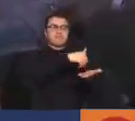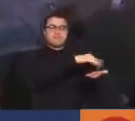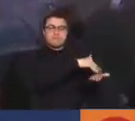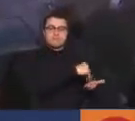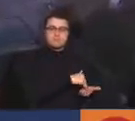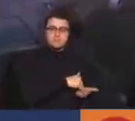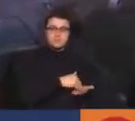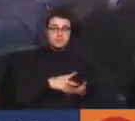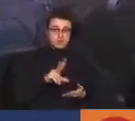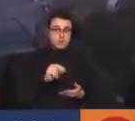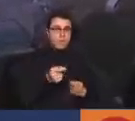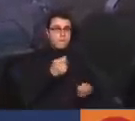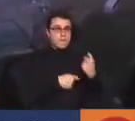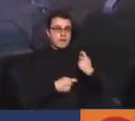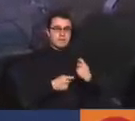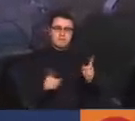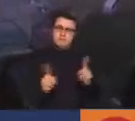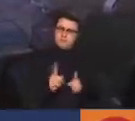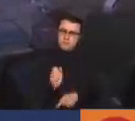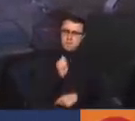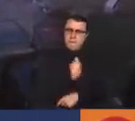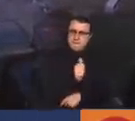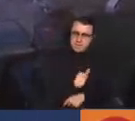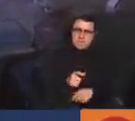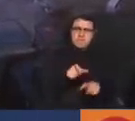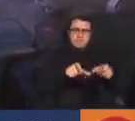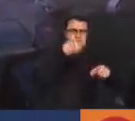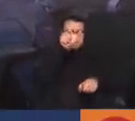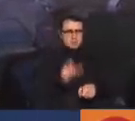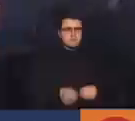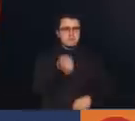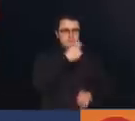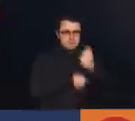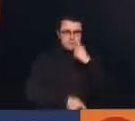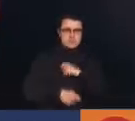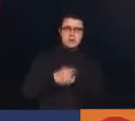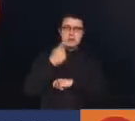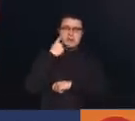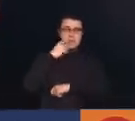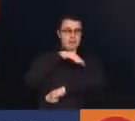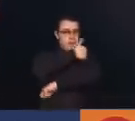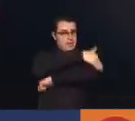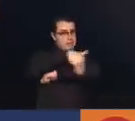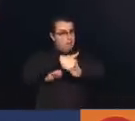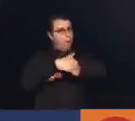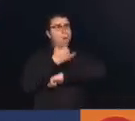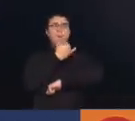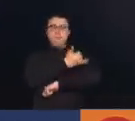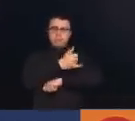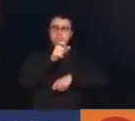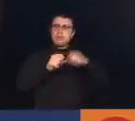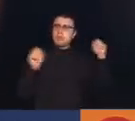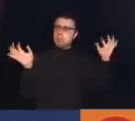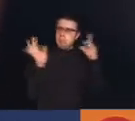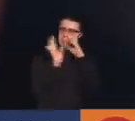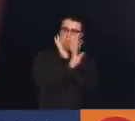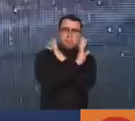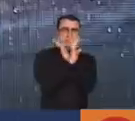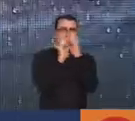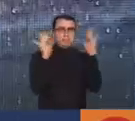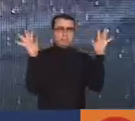literalmente a no vender, sino que el mismo vendedor escoja. Oye, ahí en la esquinita pasa mucha gente y están